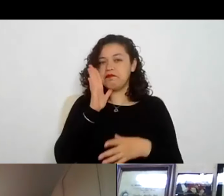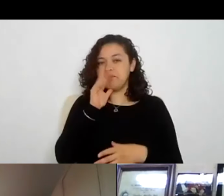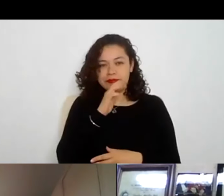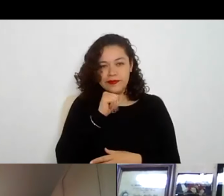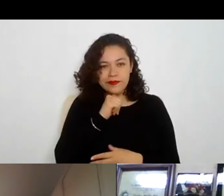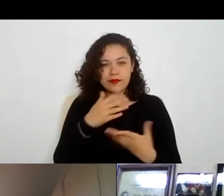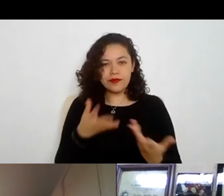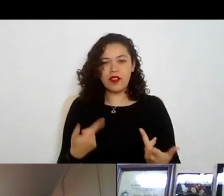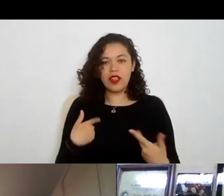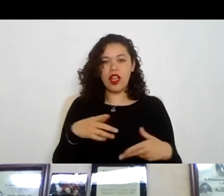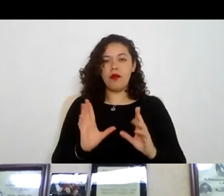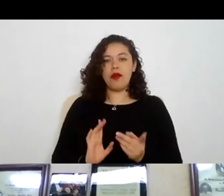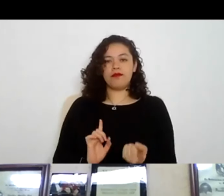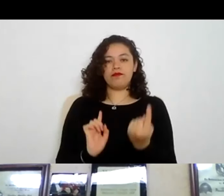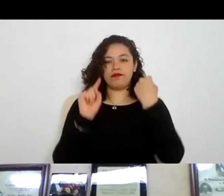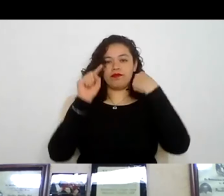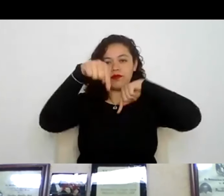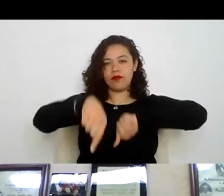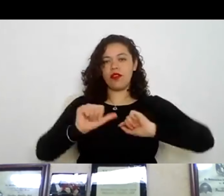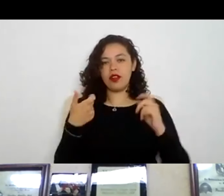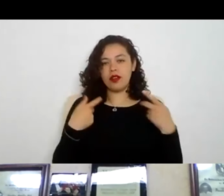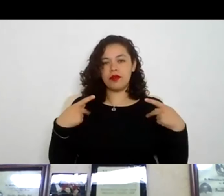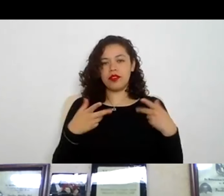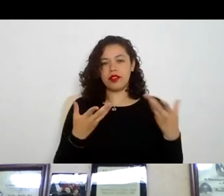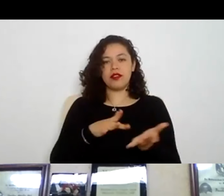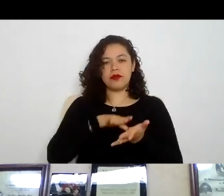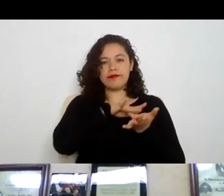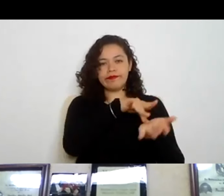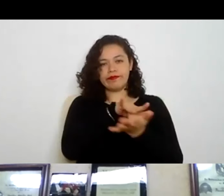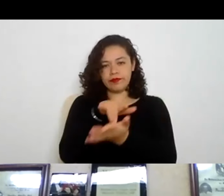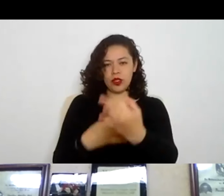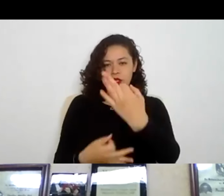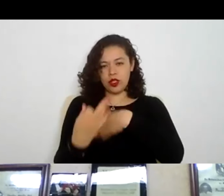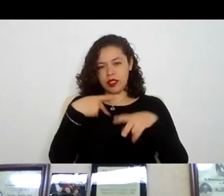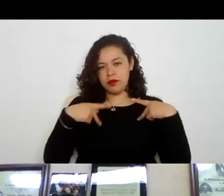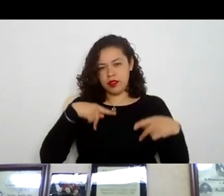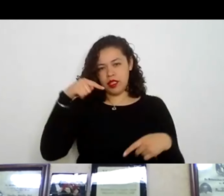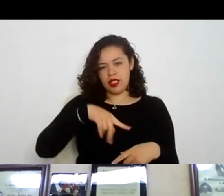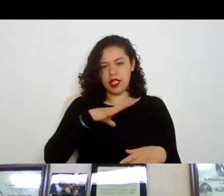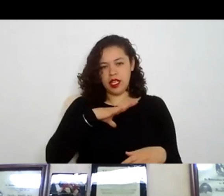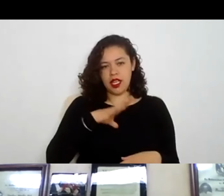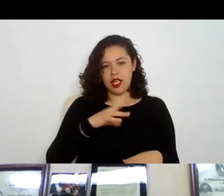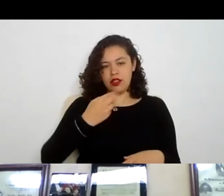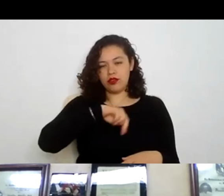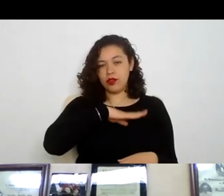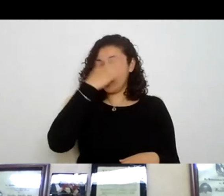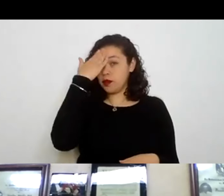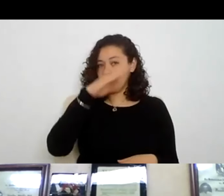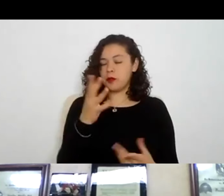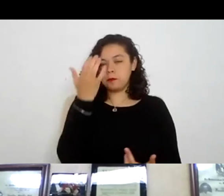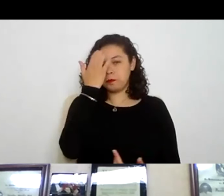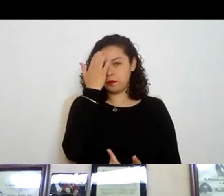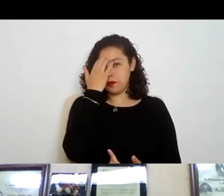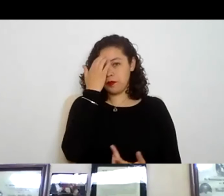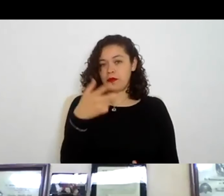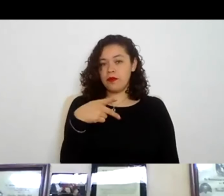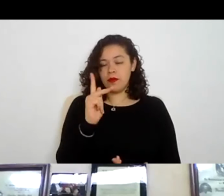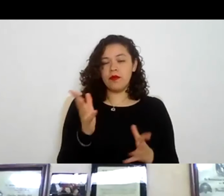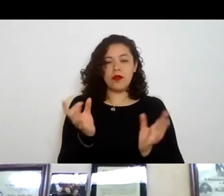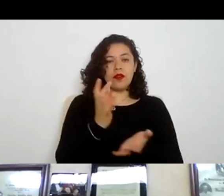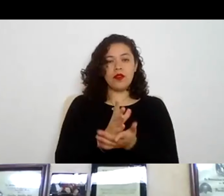la empatía y el ayudar a los demás, pues creo que todos los que estamos presentes aquí lo sabemos y lo conocemos. Pero más allá de eso, pues lo que hoy les quiero